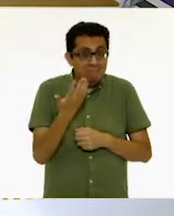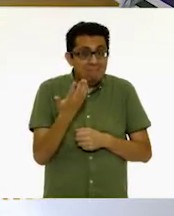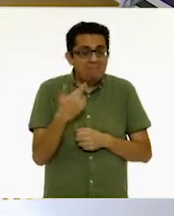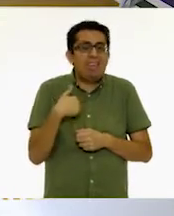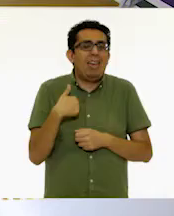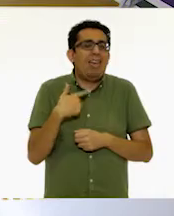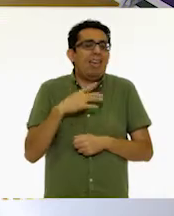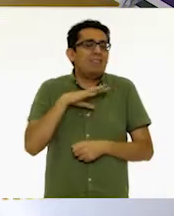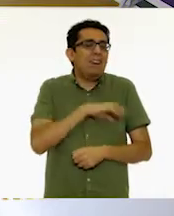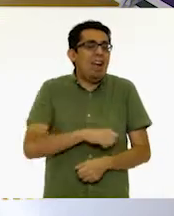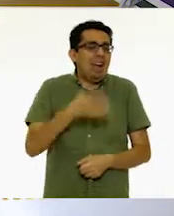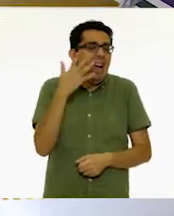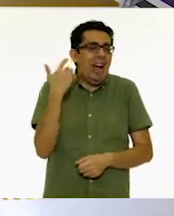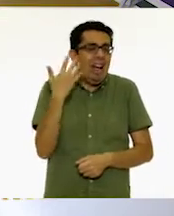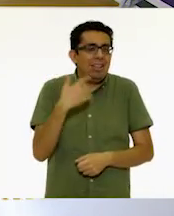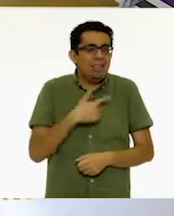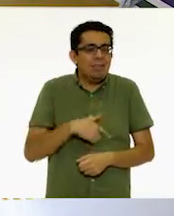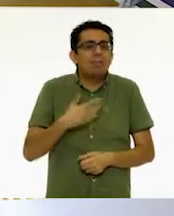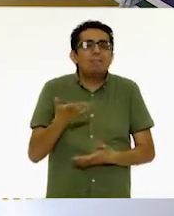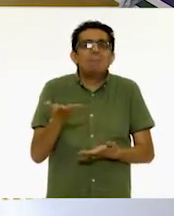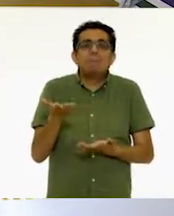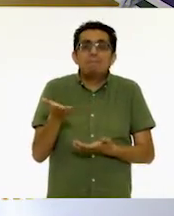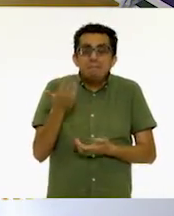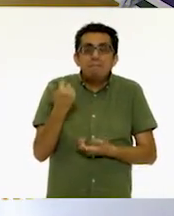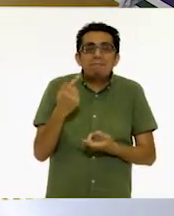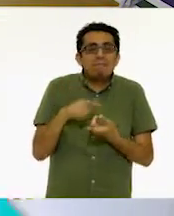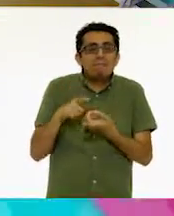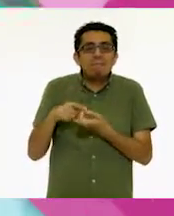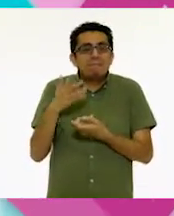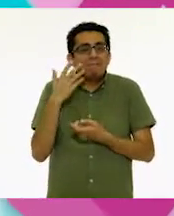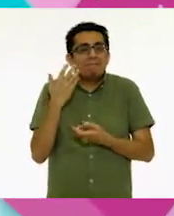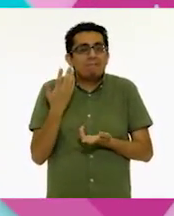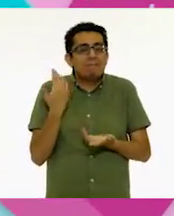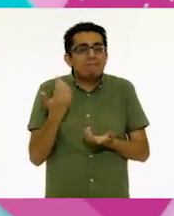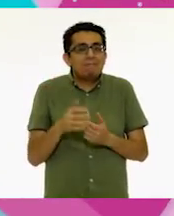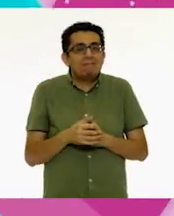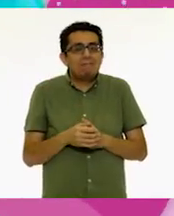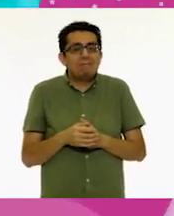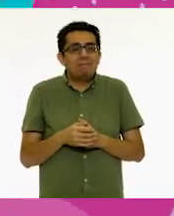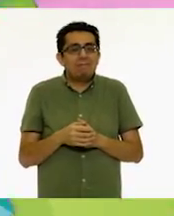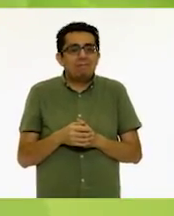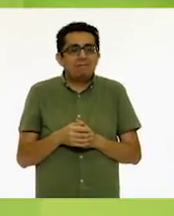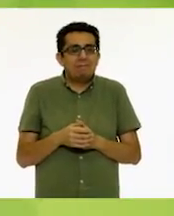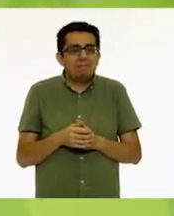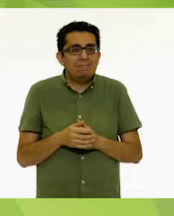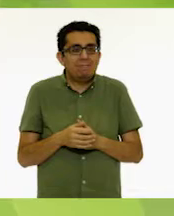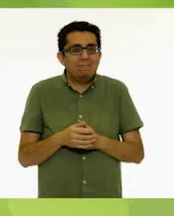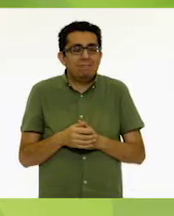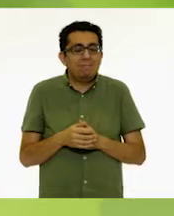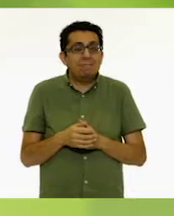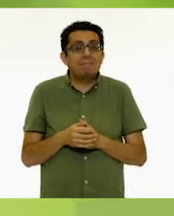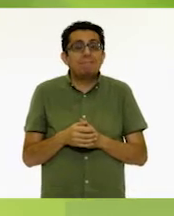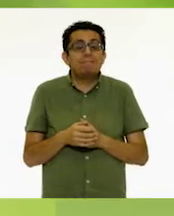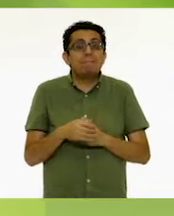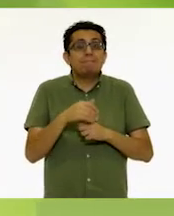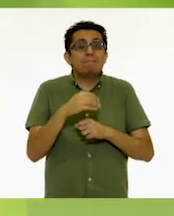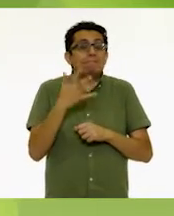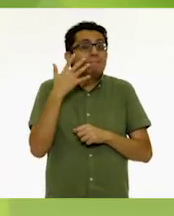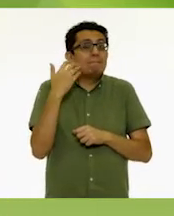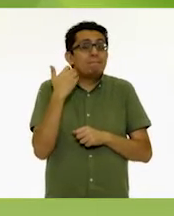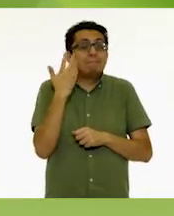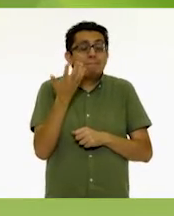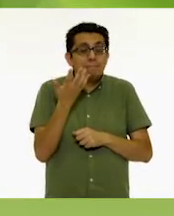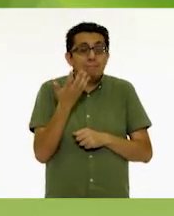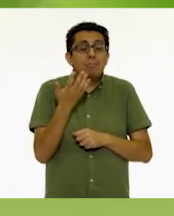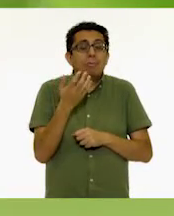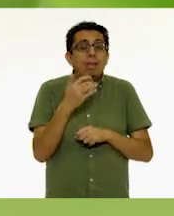Gato, vamos a verlo. Vamos a ver, ¿verlo? A ver, Gato, ¿dónde Gato. Estás? Gato, ¿dónde? Gato quiere que sus amigos tengan el